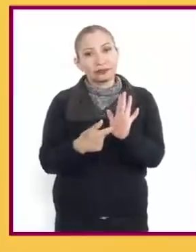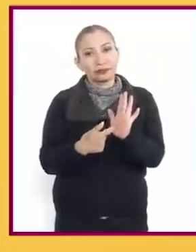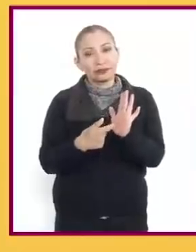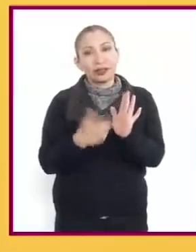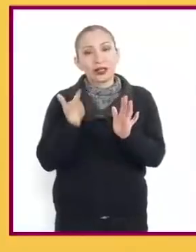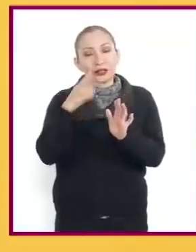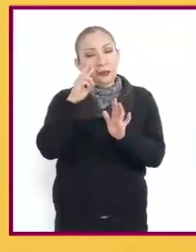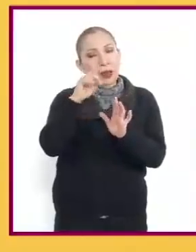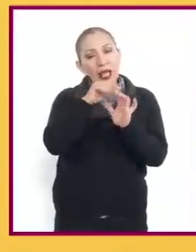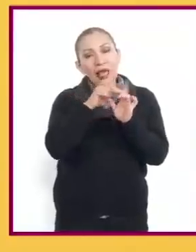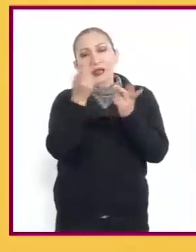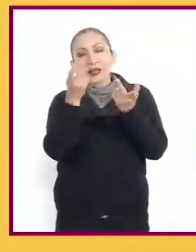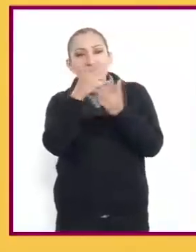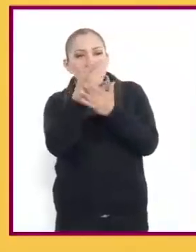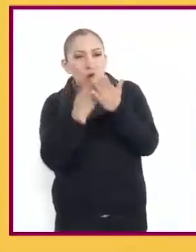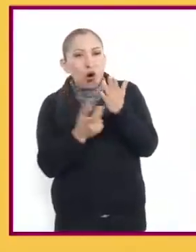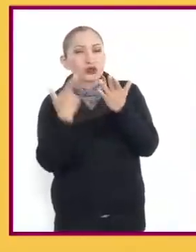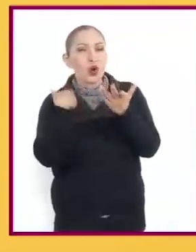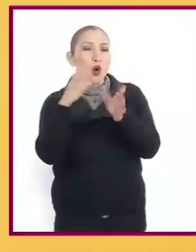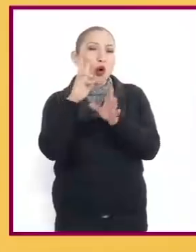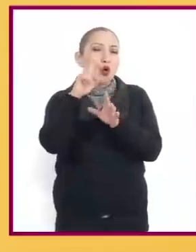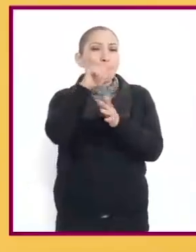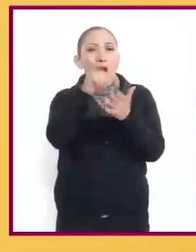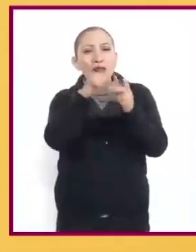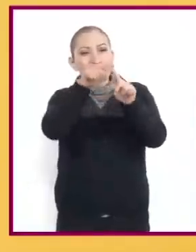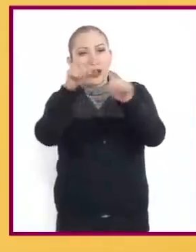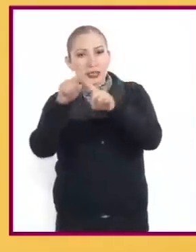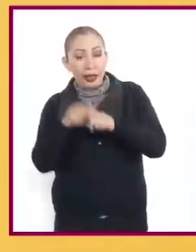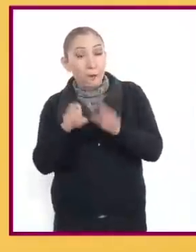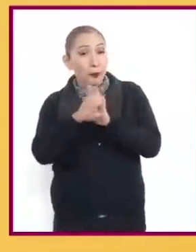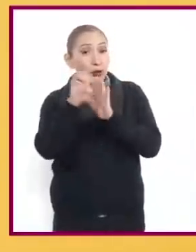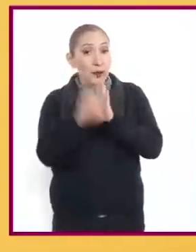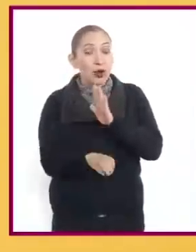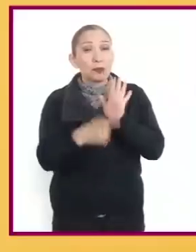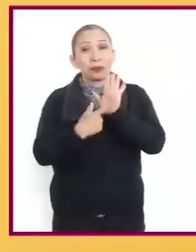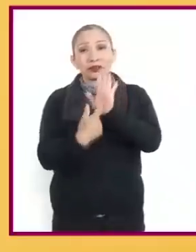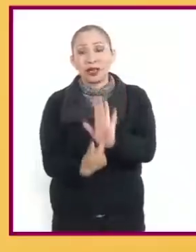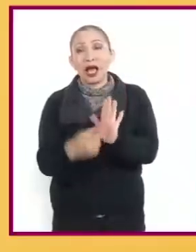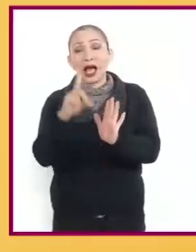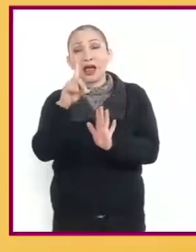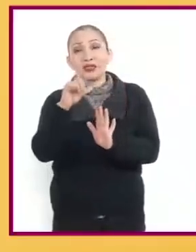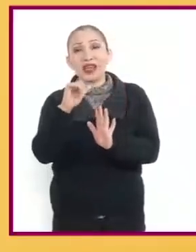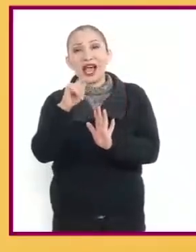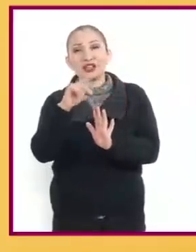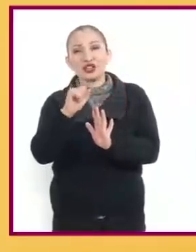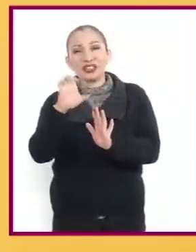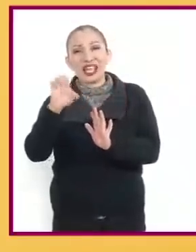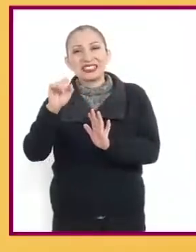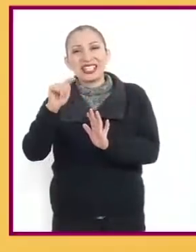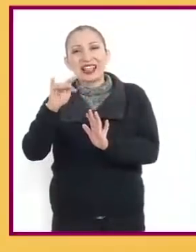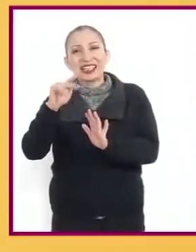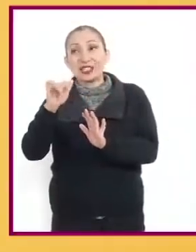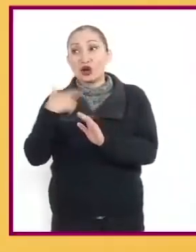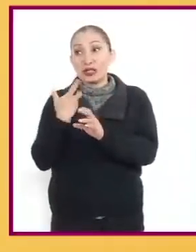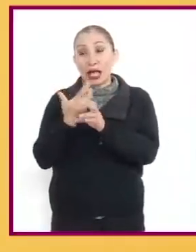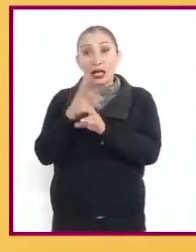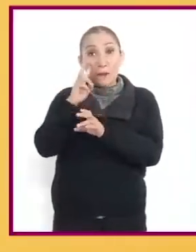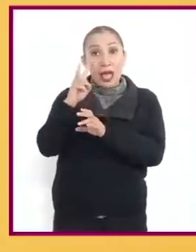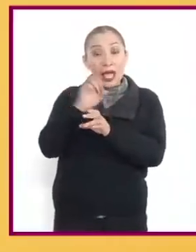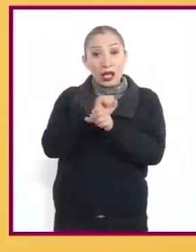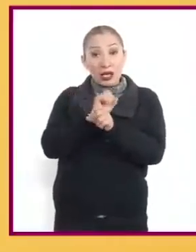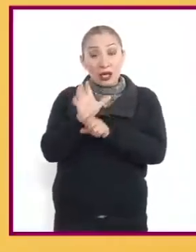mediante gráficos en los medios de comunicación. Por ejemplo, la presentación de datos estadísticos de los países afectados por